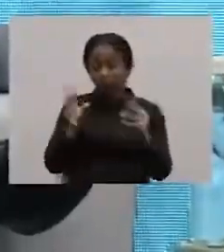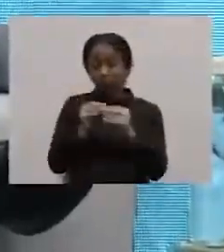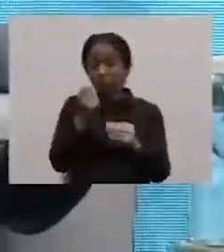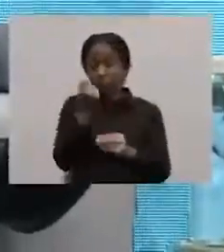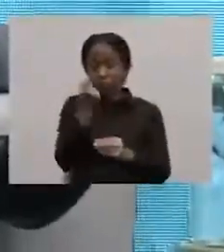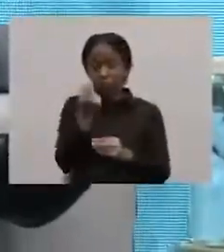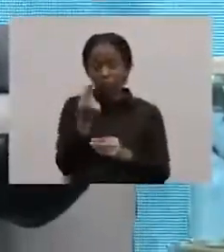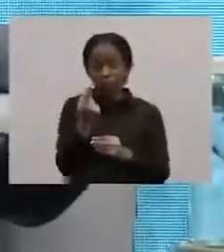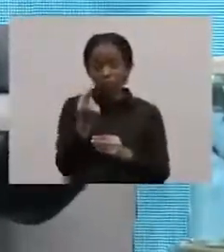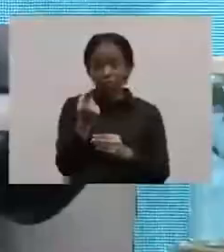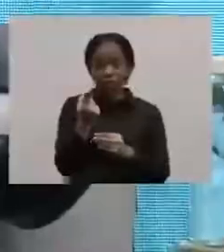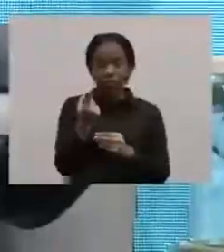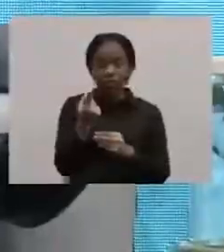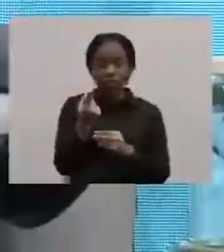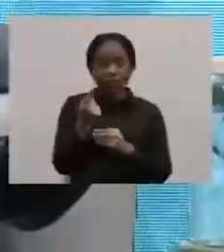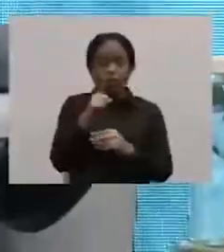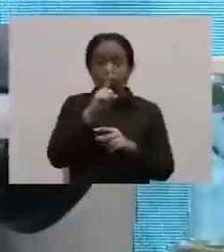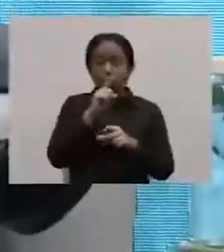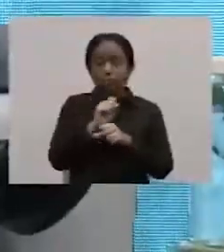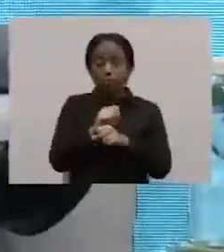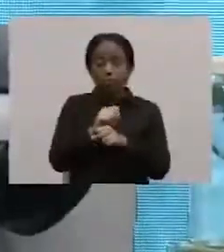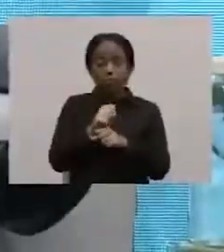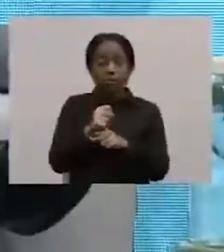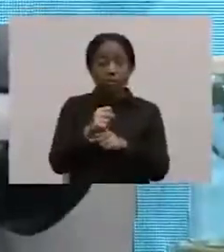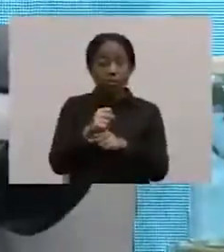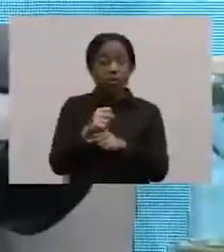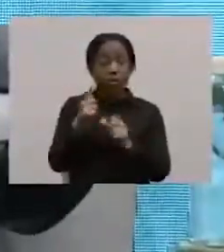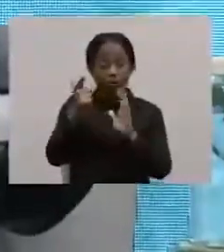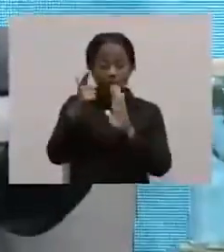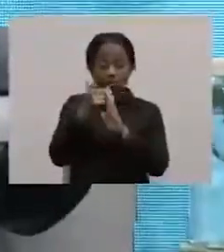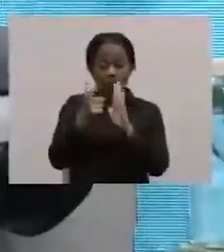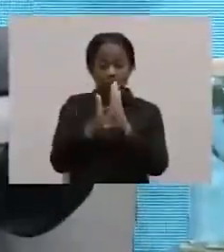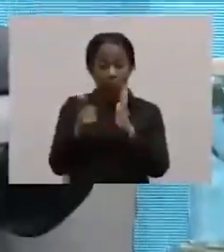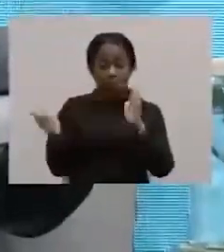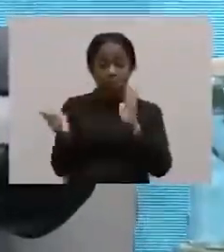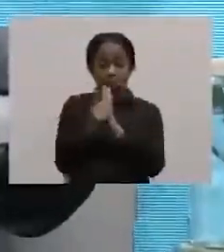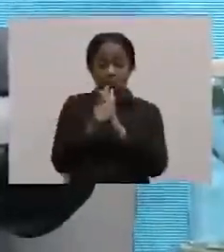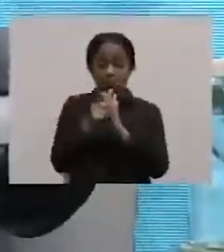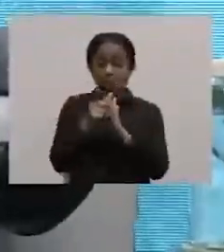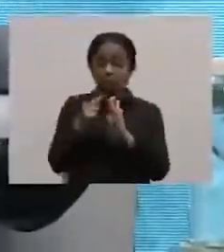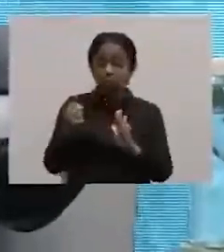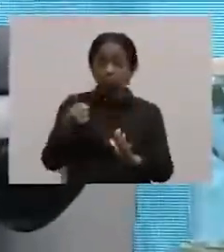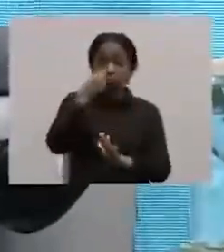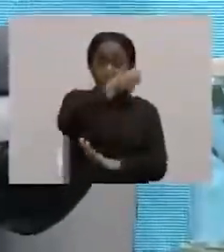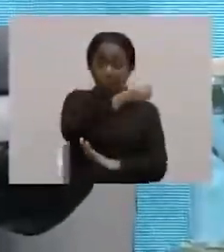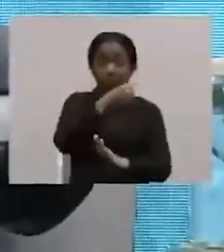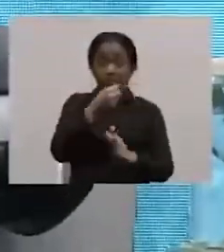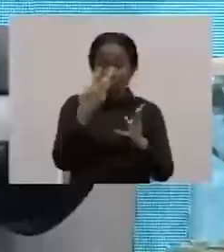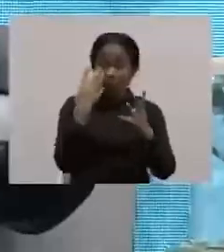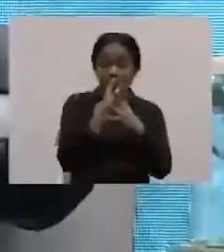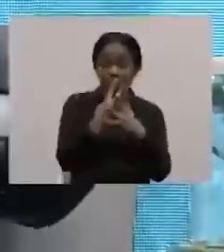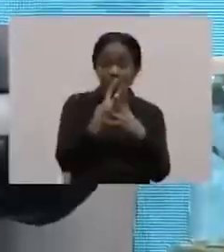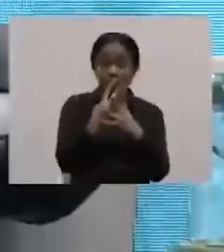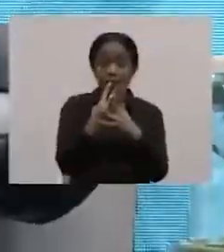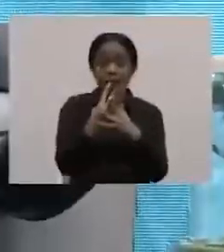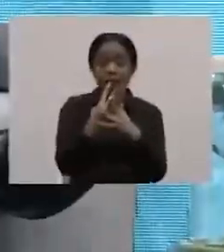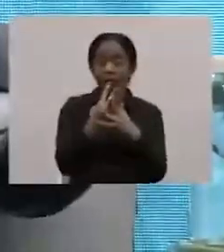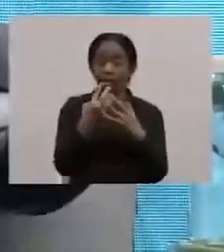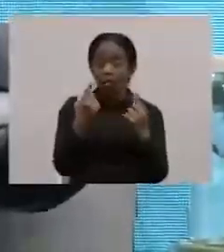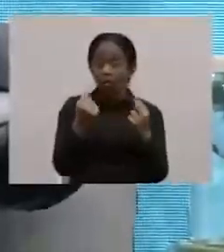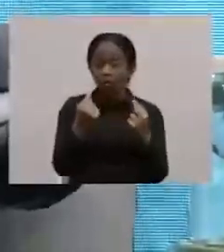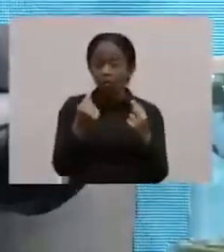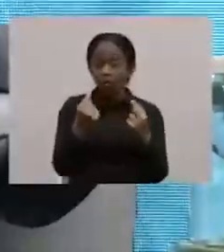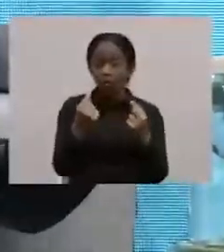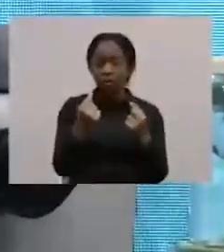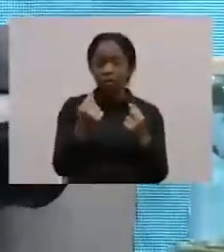11 leyes castigan con prisión, con apremio corporal, 11 leyes castigan